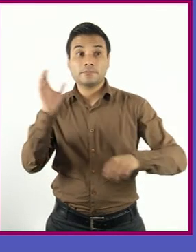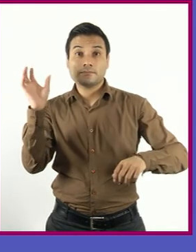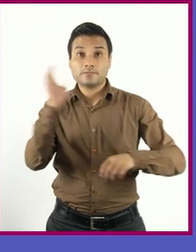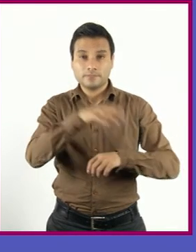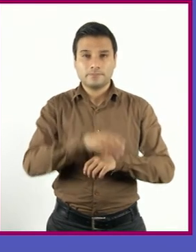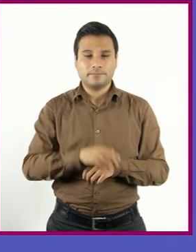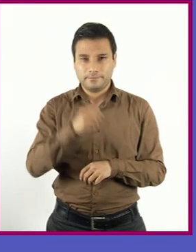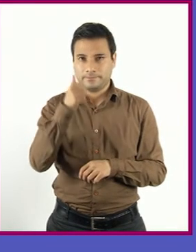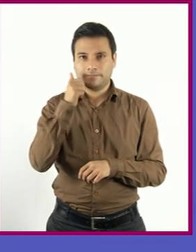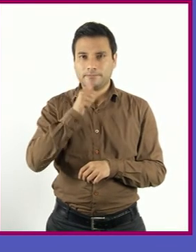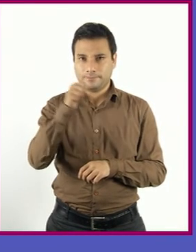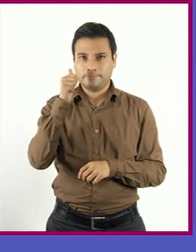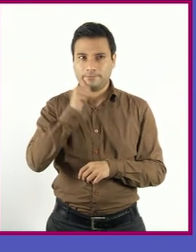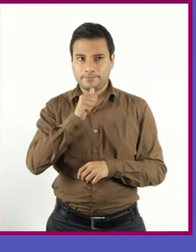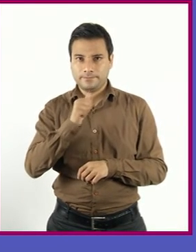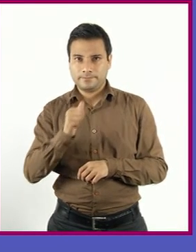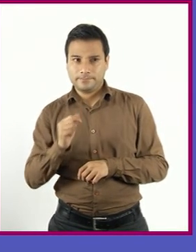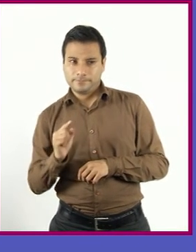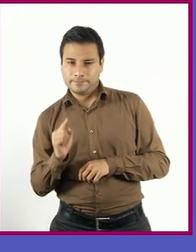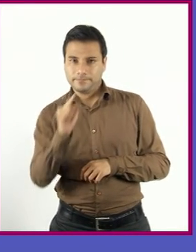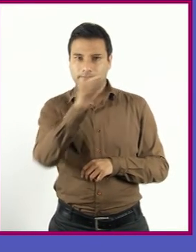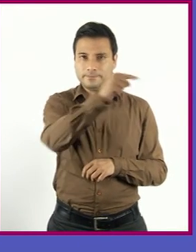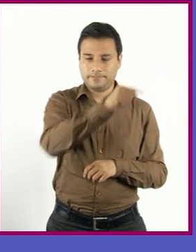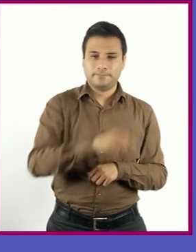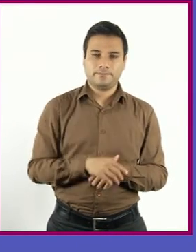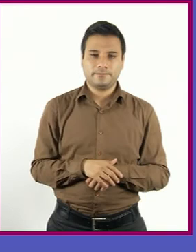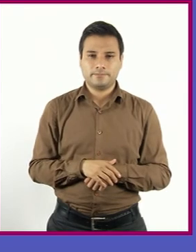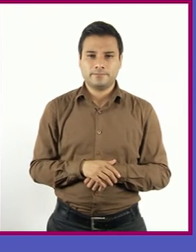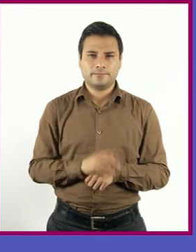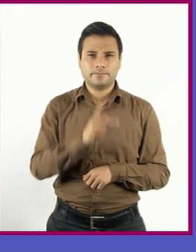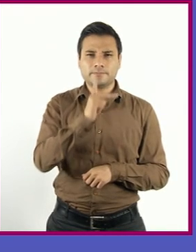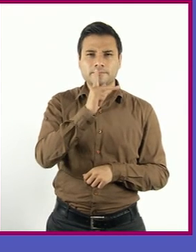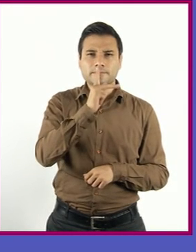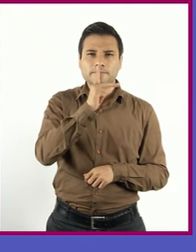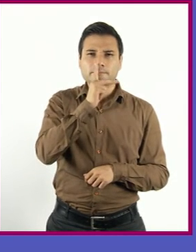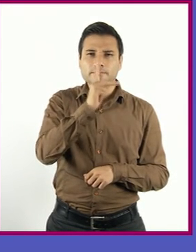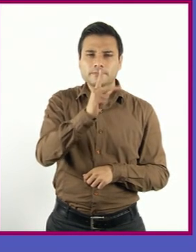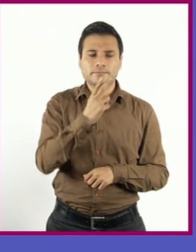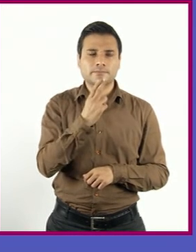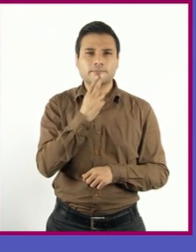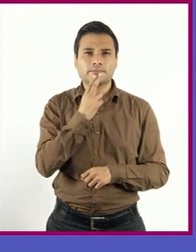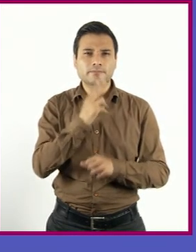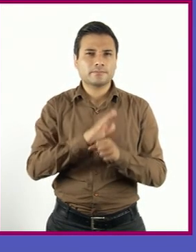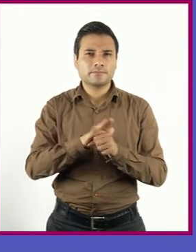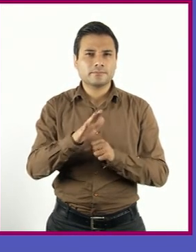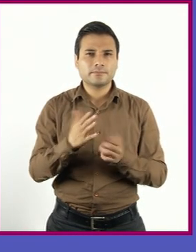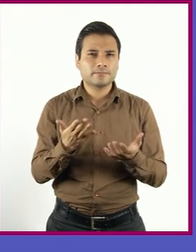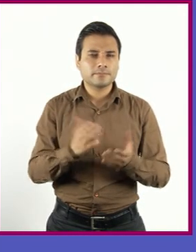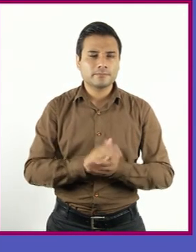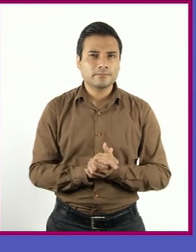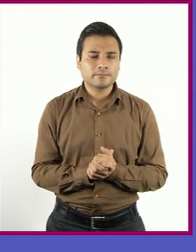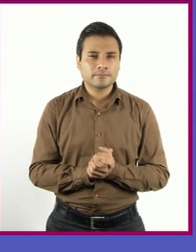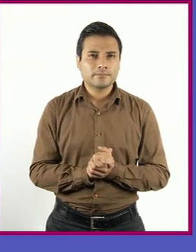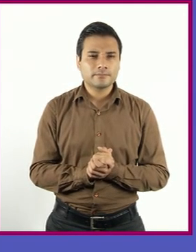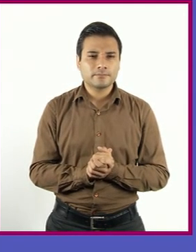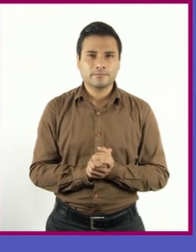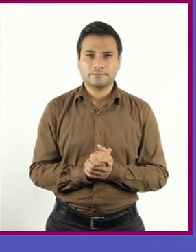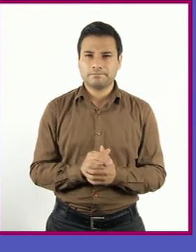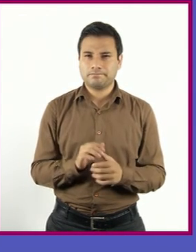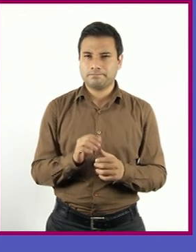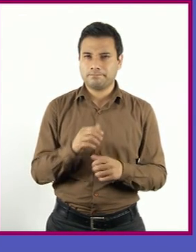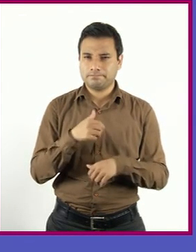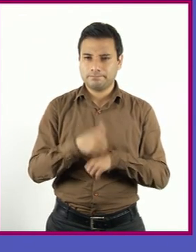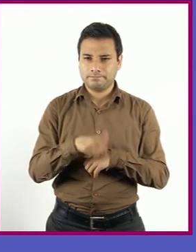hacia adelante. Ahora, ¿qué expresiones se usan en estas 2 reglas? En la